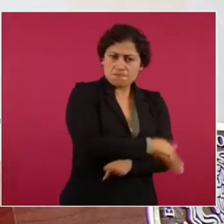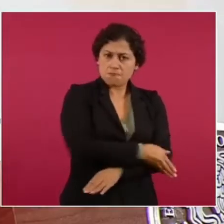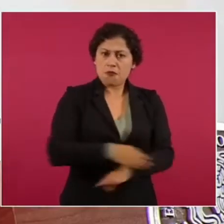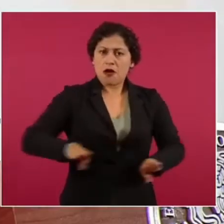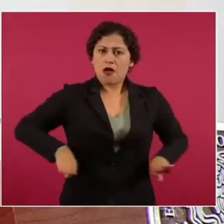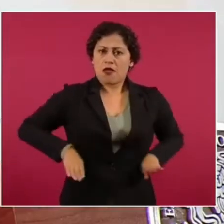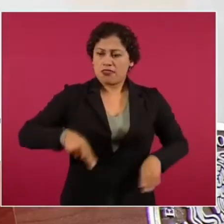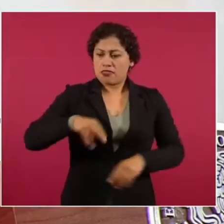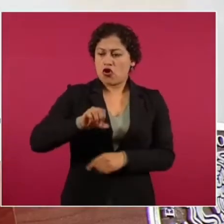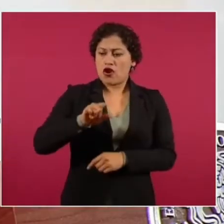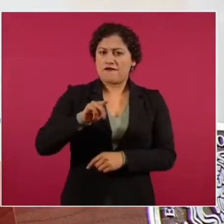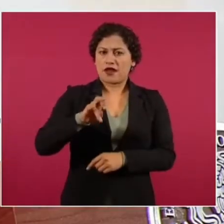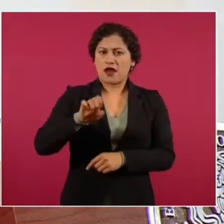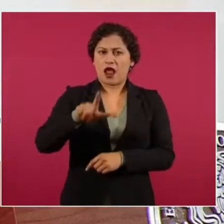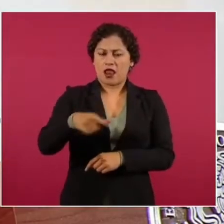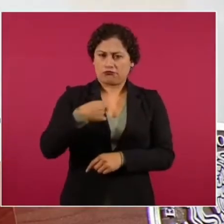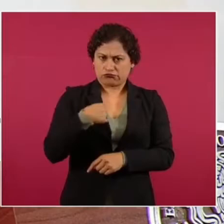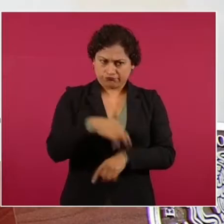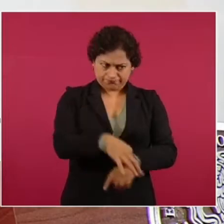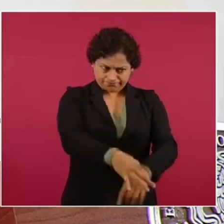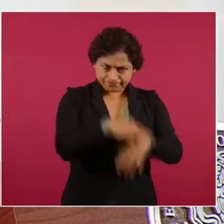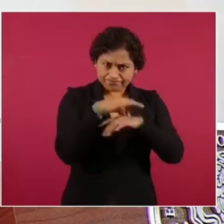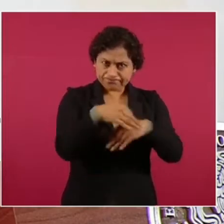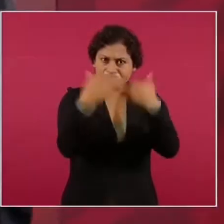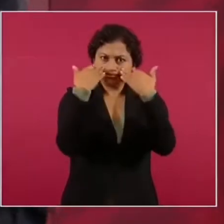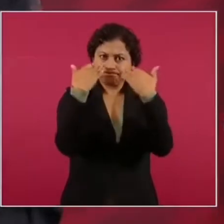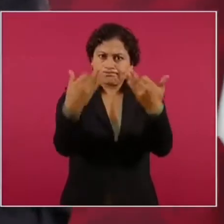esto es para los jóvenes,